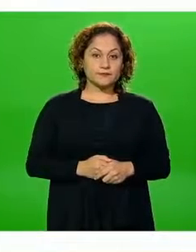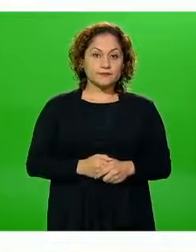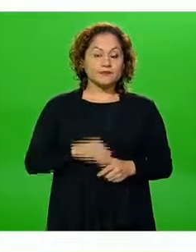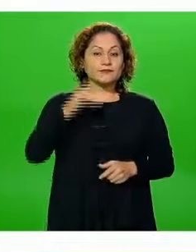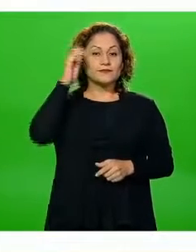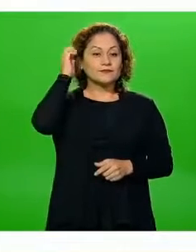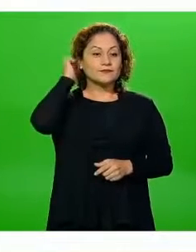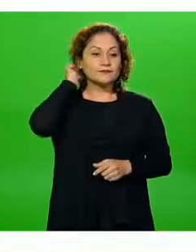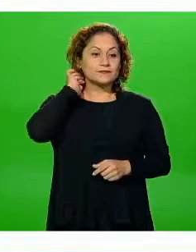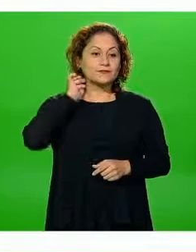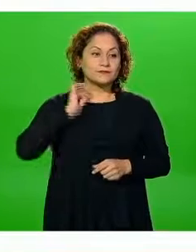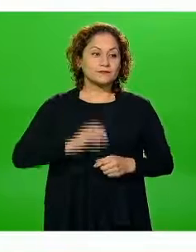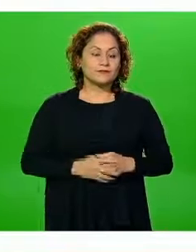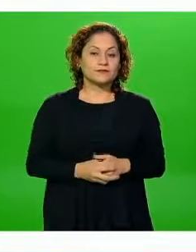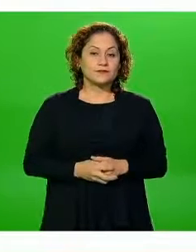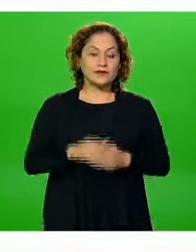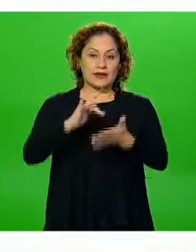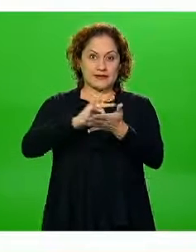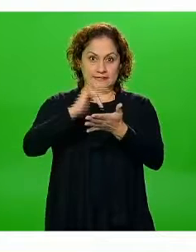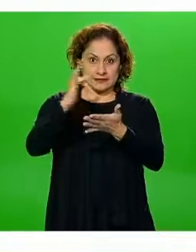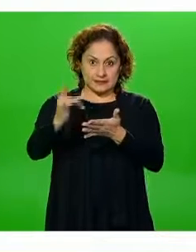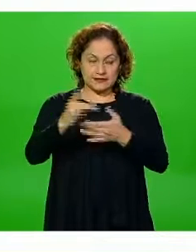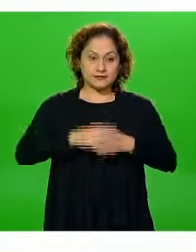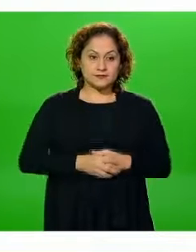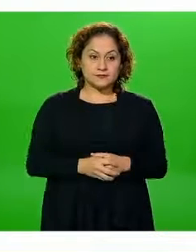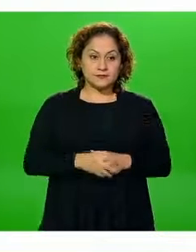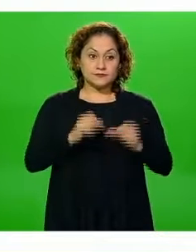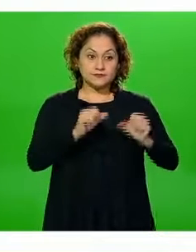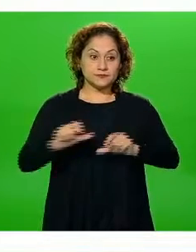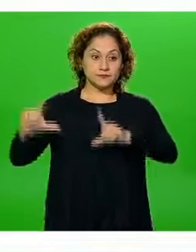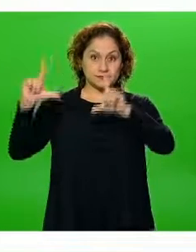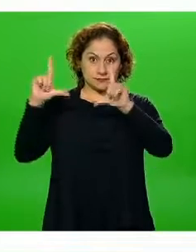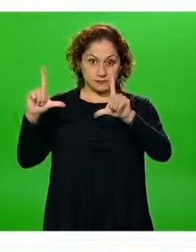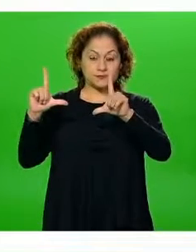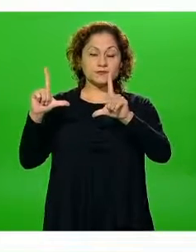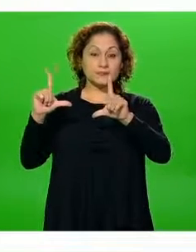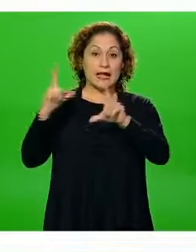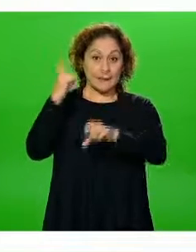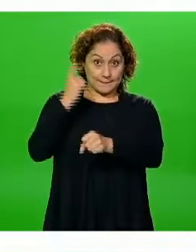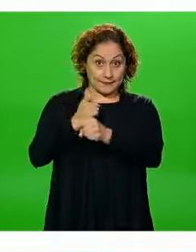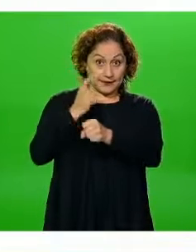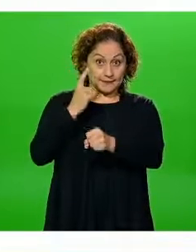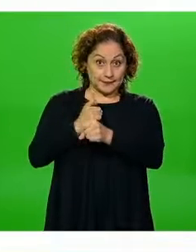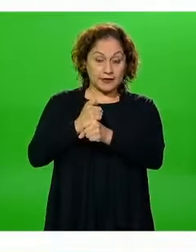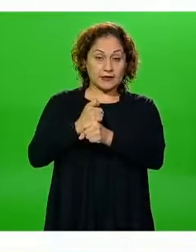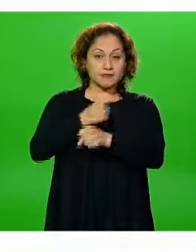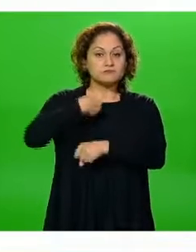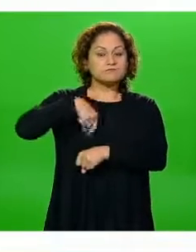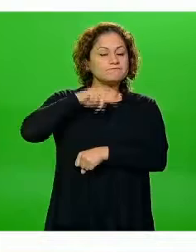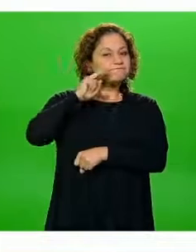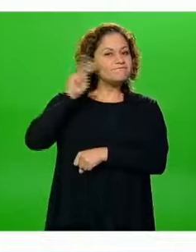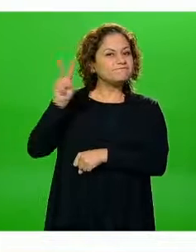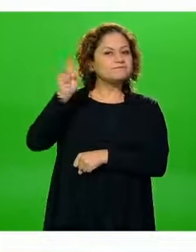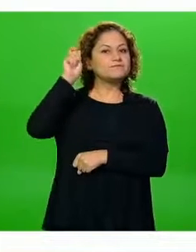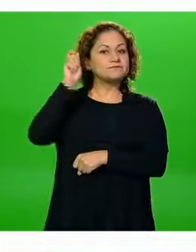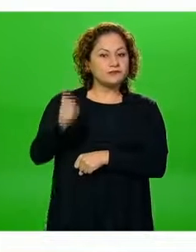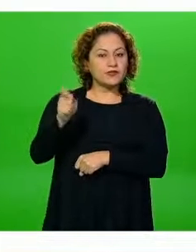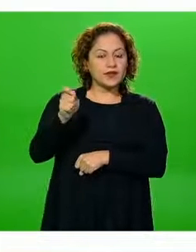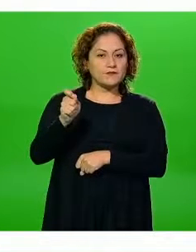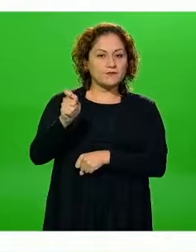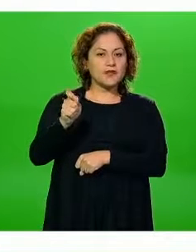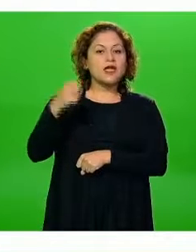Muchas gracias. Bueno, en esta primer lámina, como ustedes saben, vamos a estar viendo lo que conocemos como